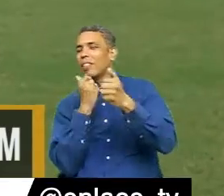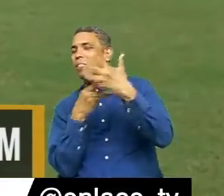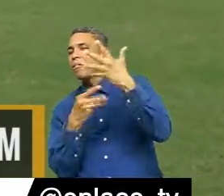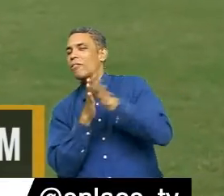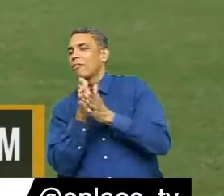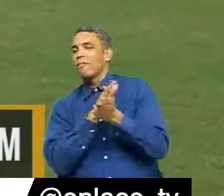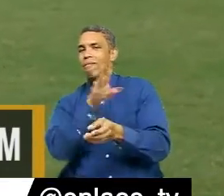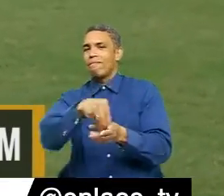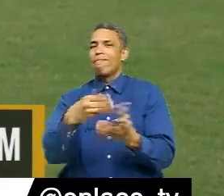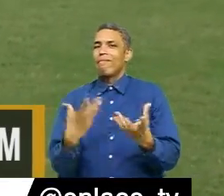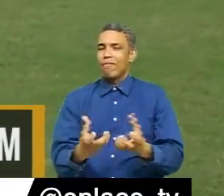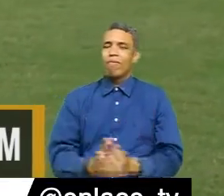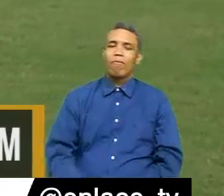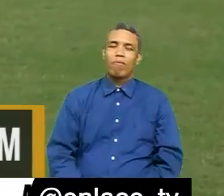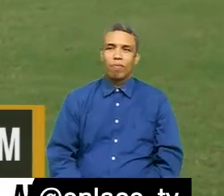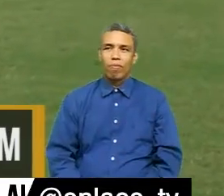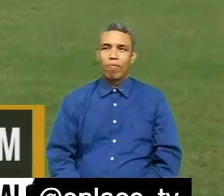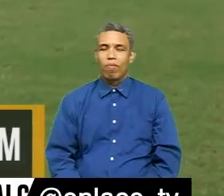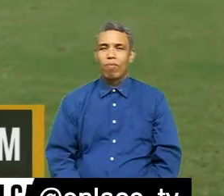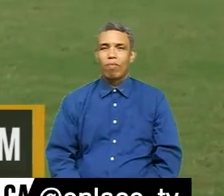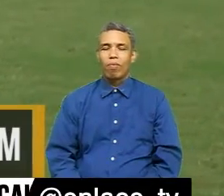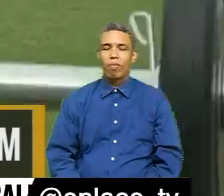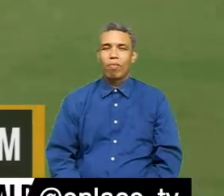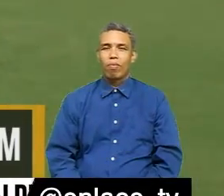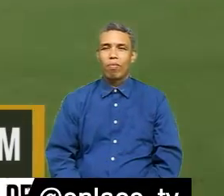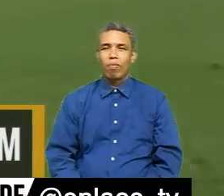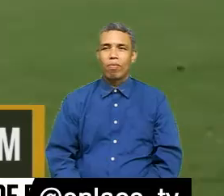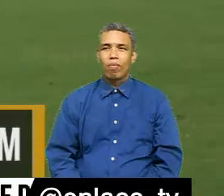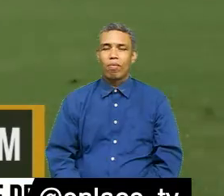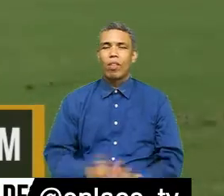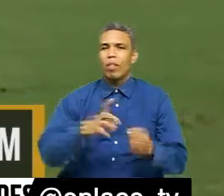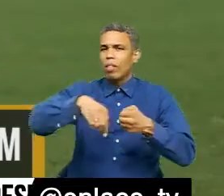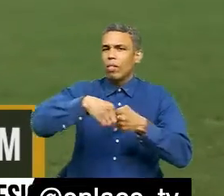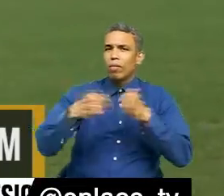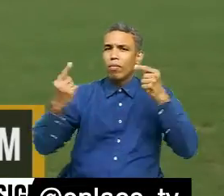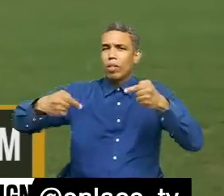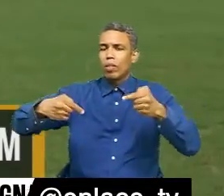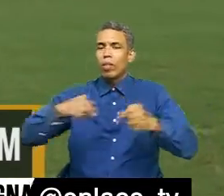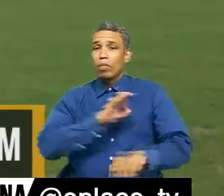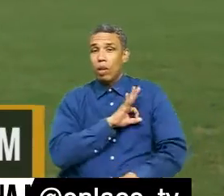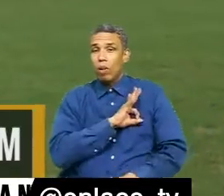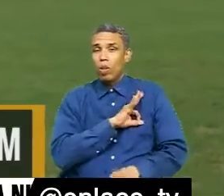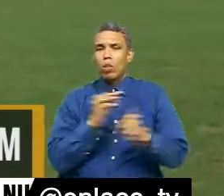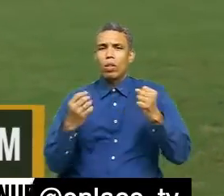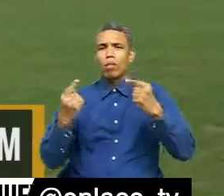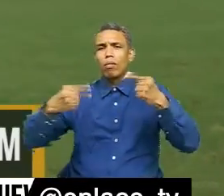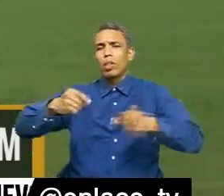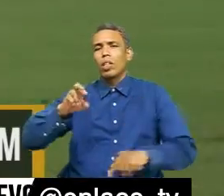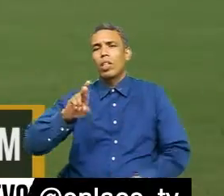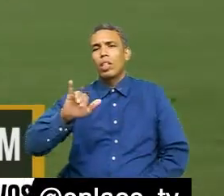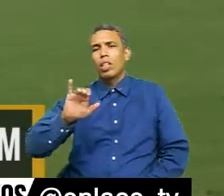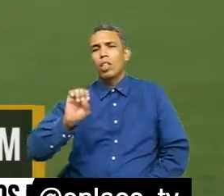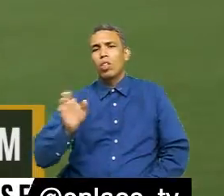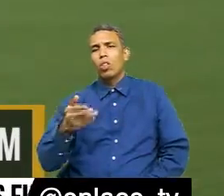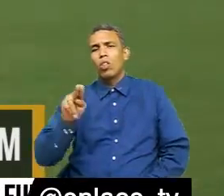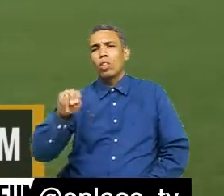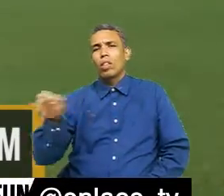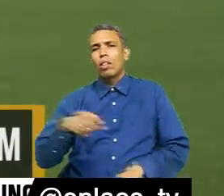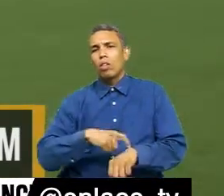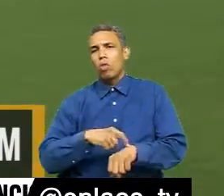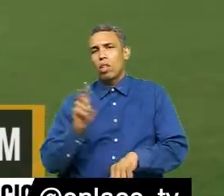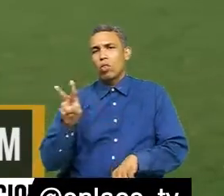este campeonato nacional. La fecha 18 la abrirá la máquina amarilla este sábado 29 de octubre contra Río Negro Águilas a las 2 de la